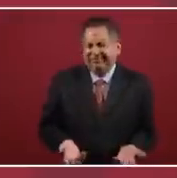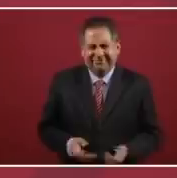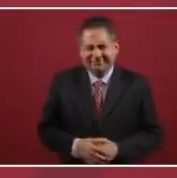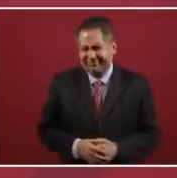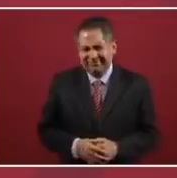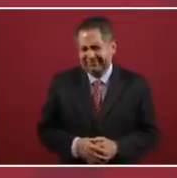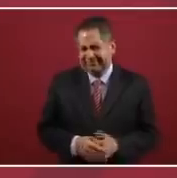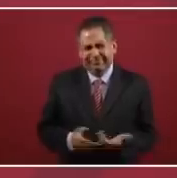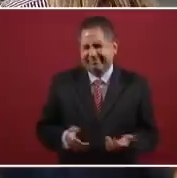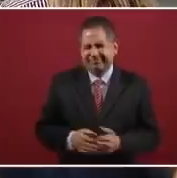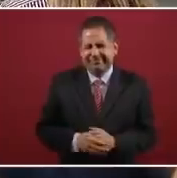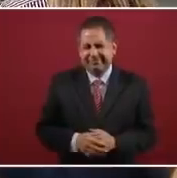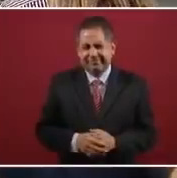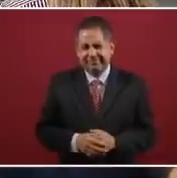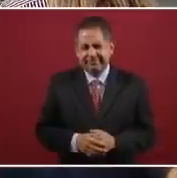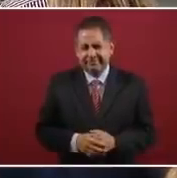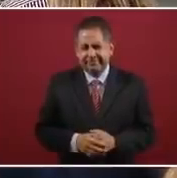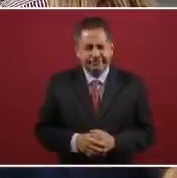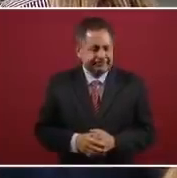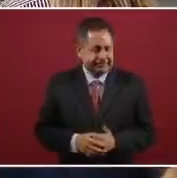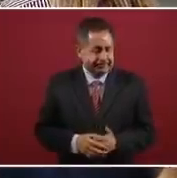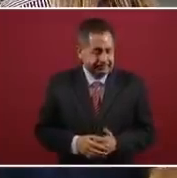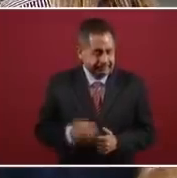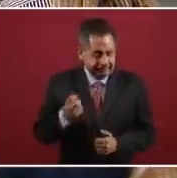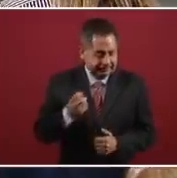Es realmente un